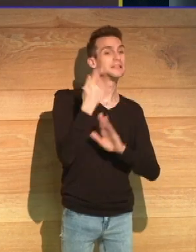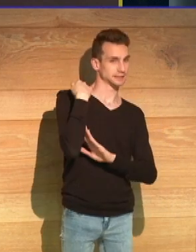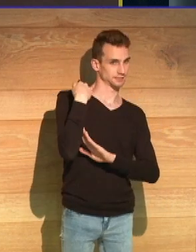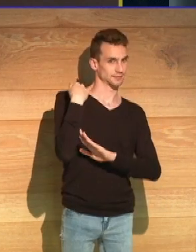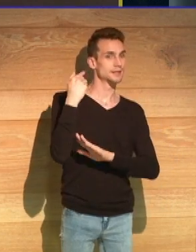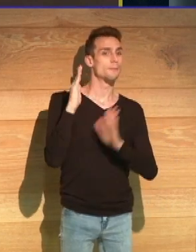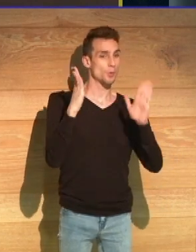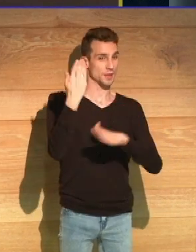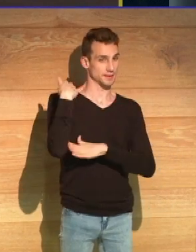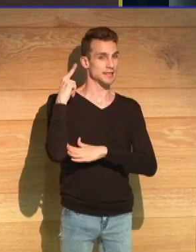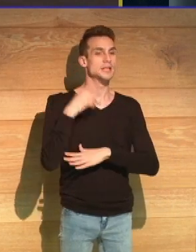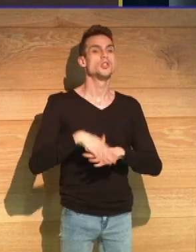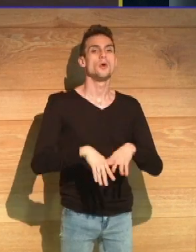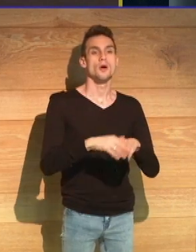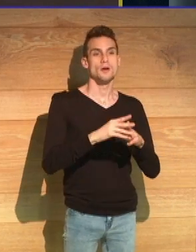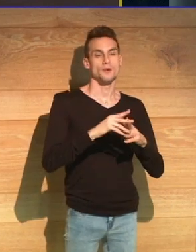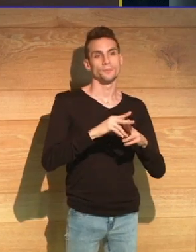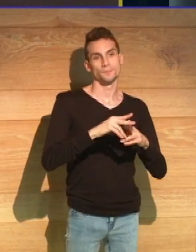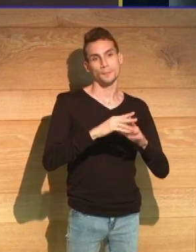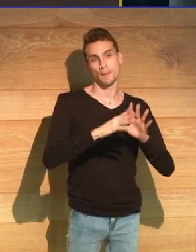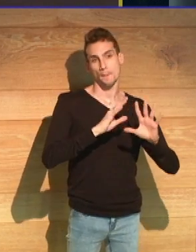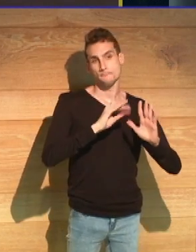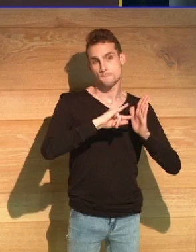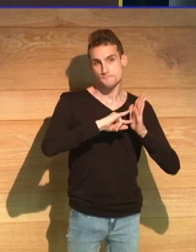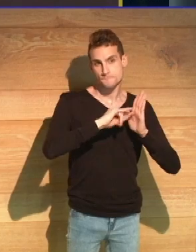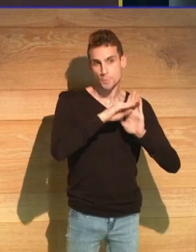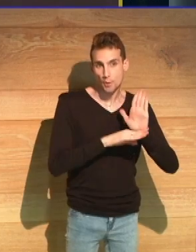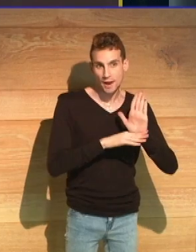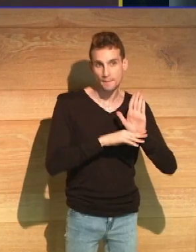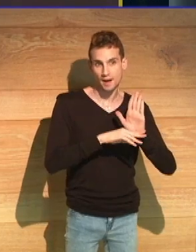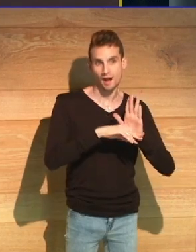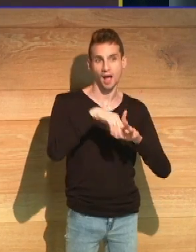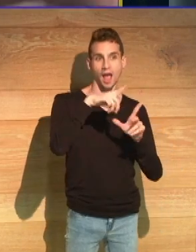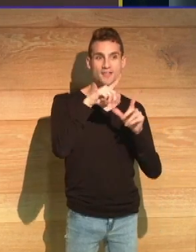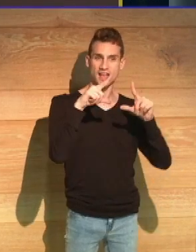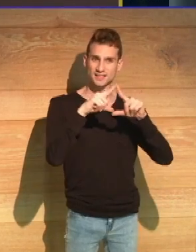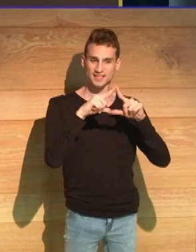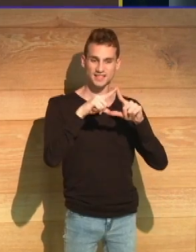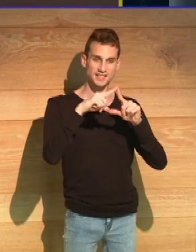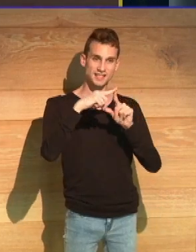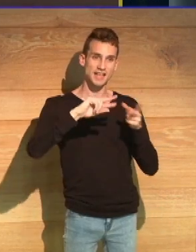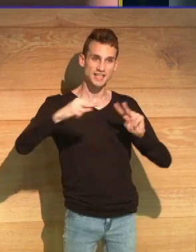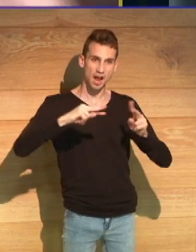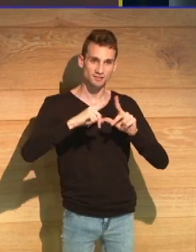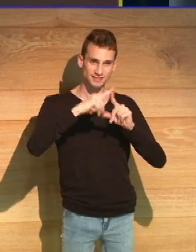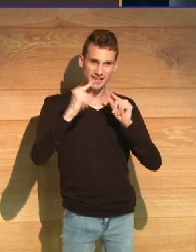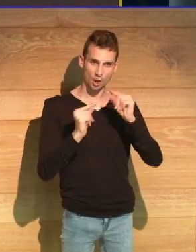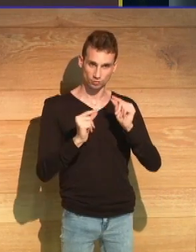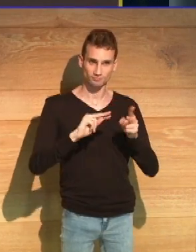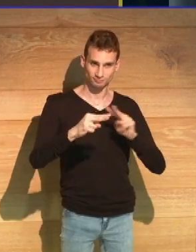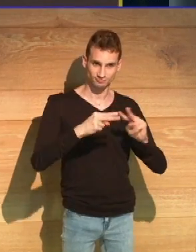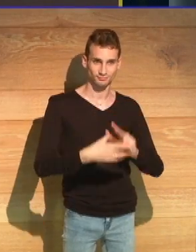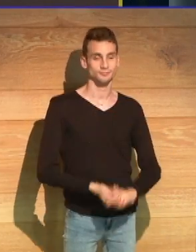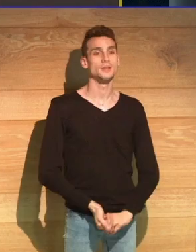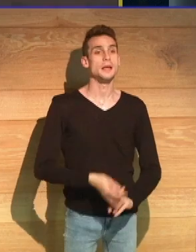doblando una programa en el teatro en triángulos. Sin razón, no sé por qué. Y también en